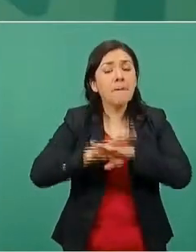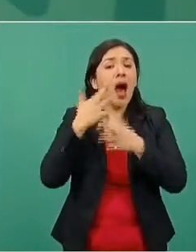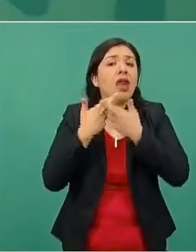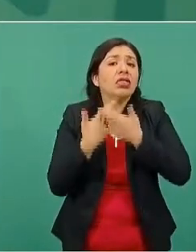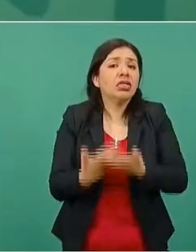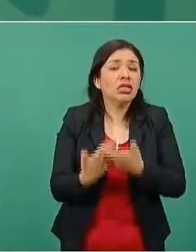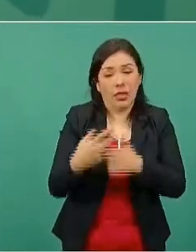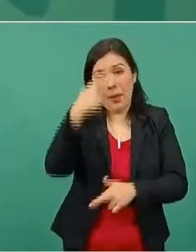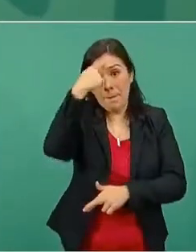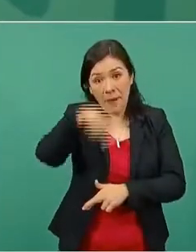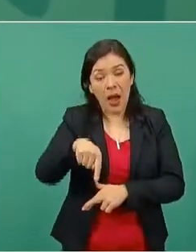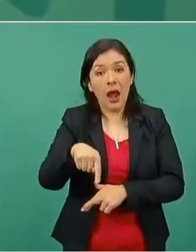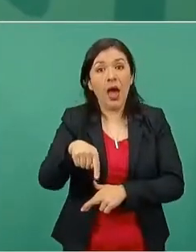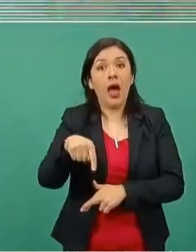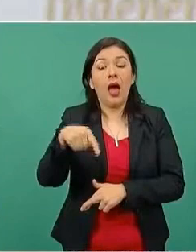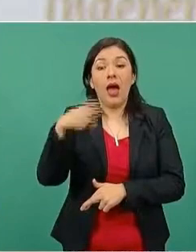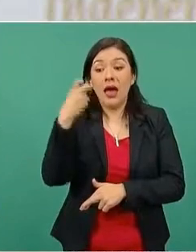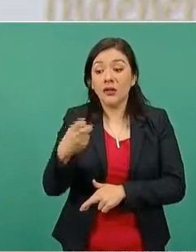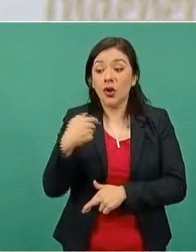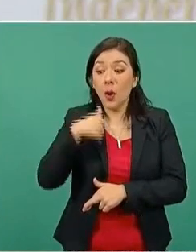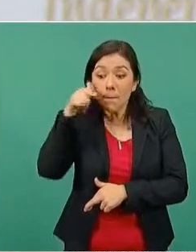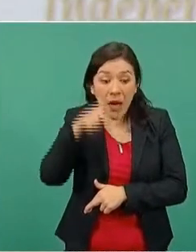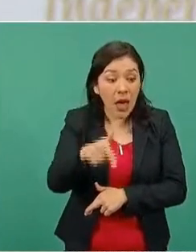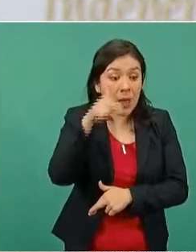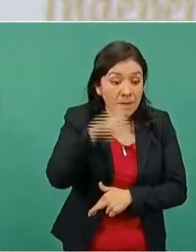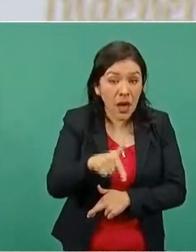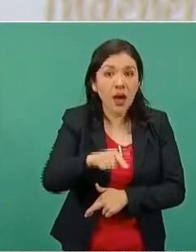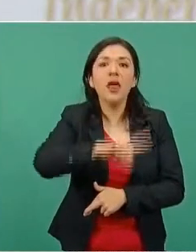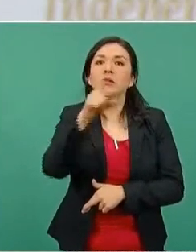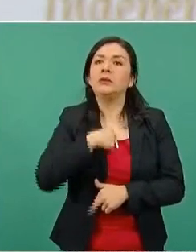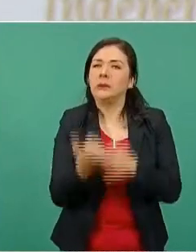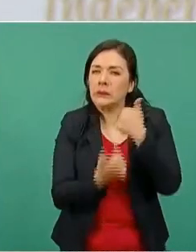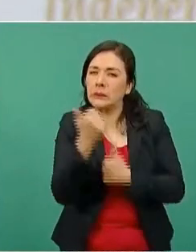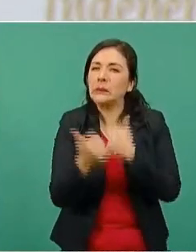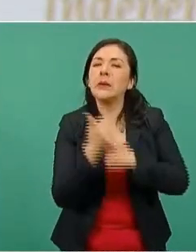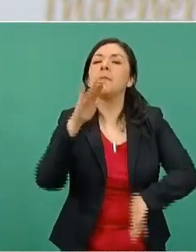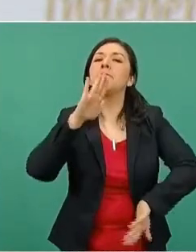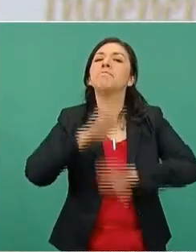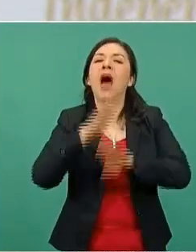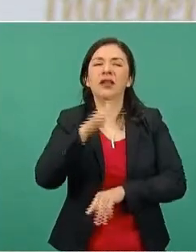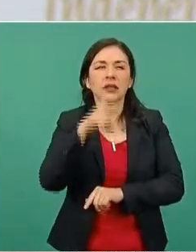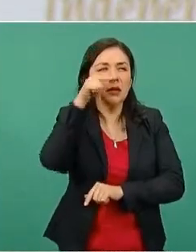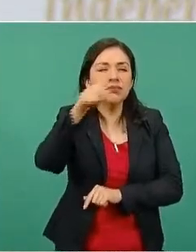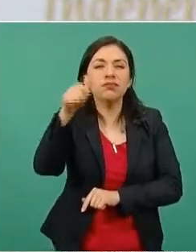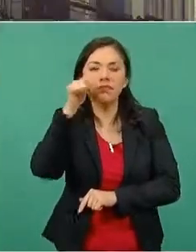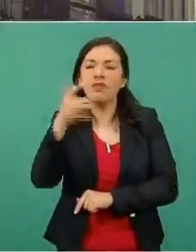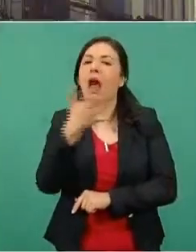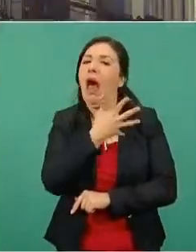reservas de las que encontramos cuando llegamos al gobierno. En una